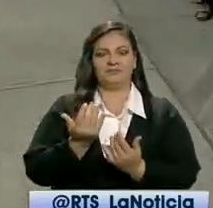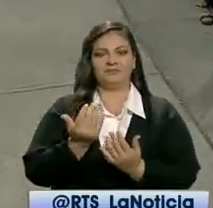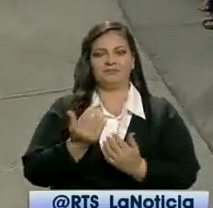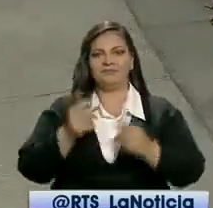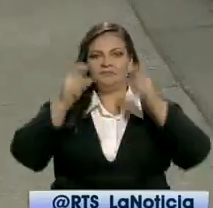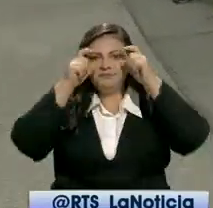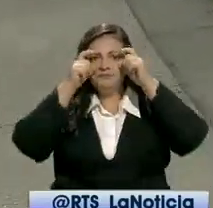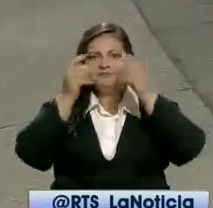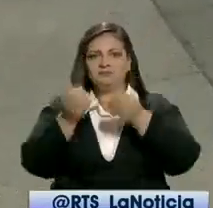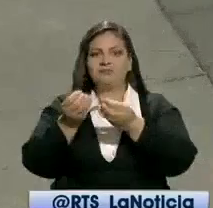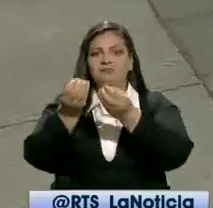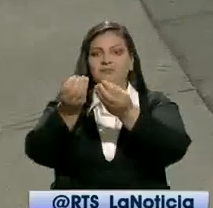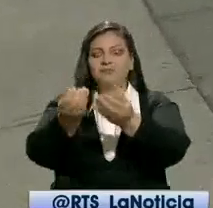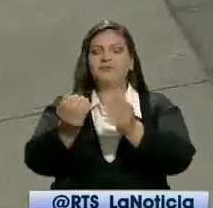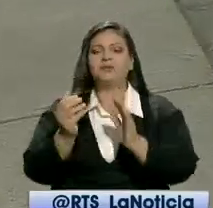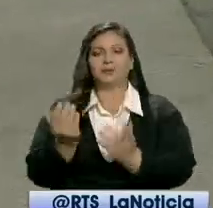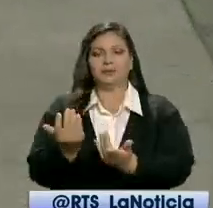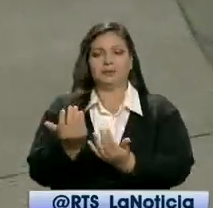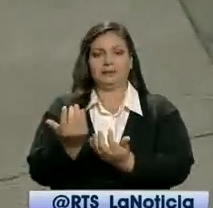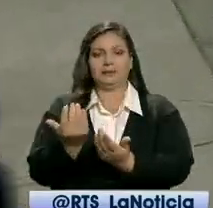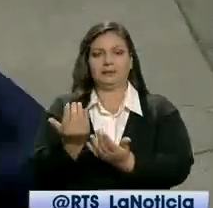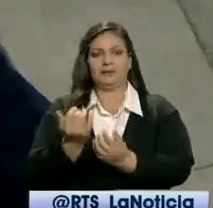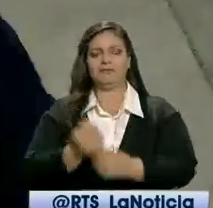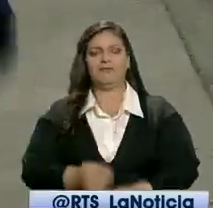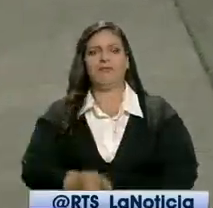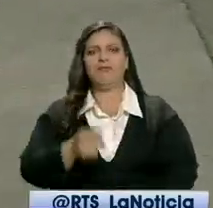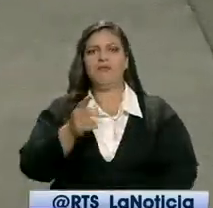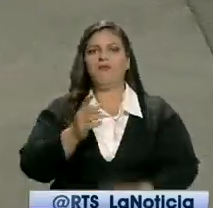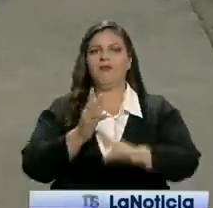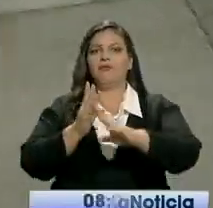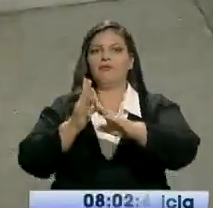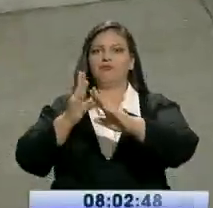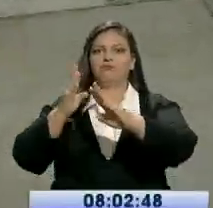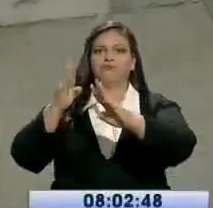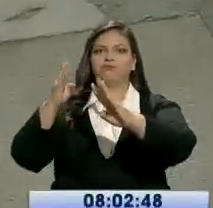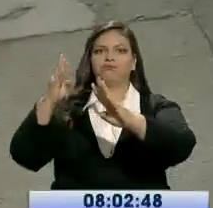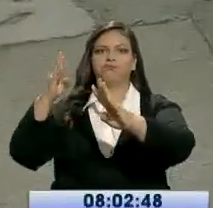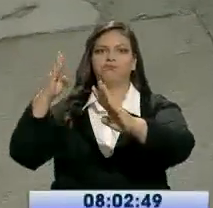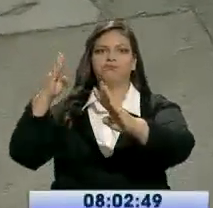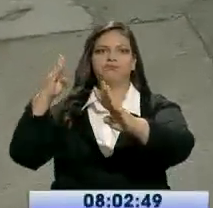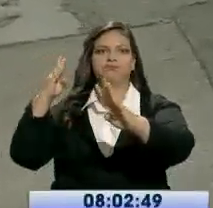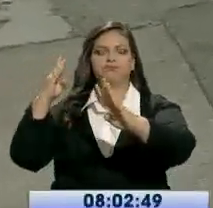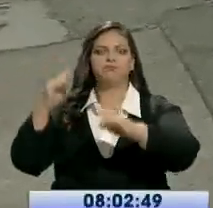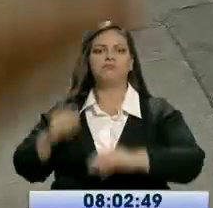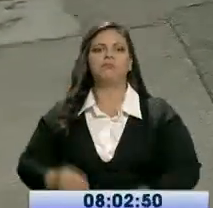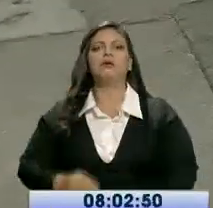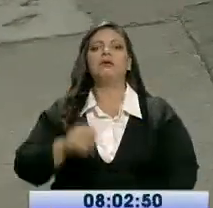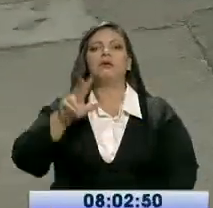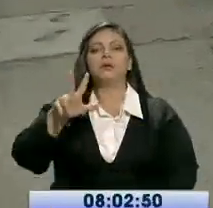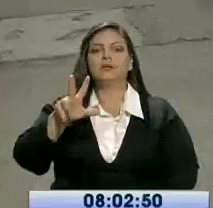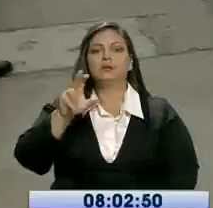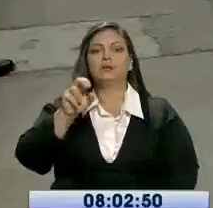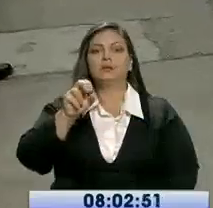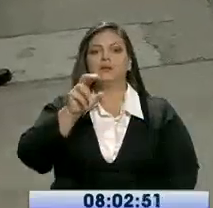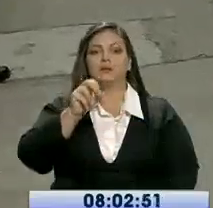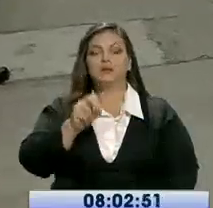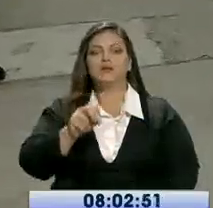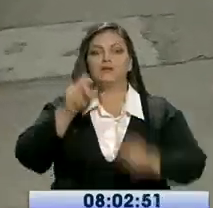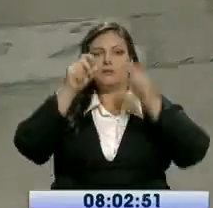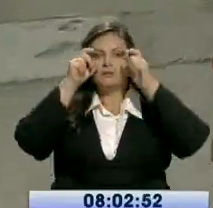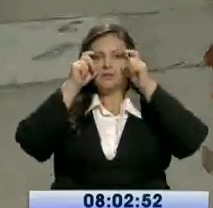lentes. Desde acá estamos, tenemos bastante personas aquí, pues personal son 300 pares de lentes. Sigue, Chino,